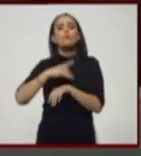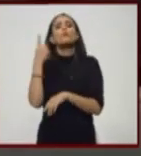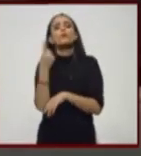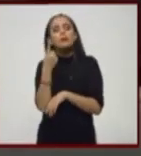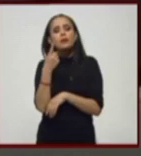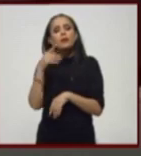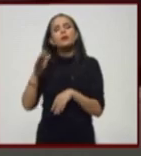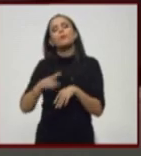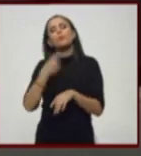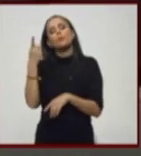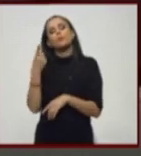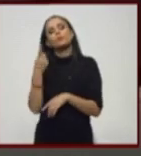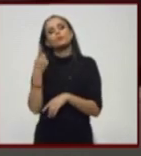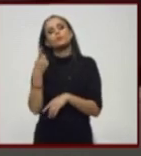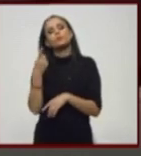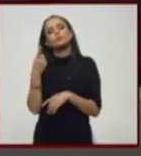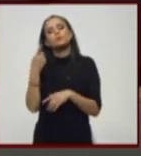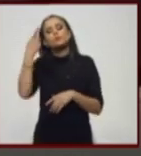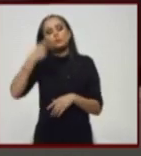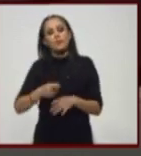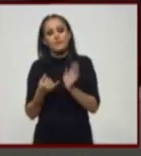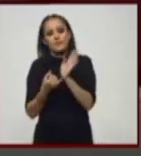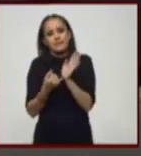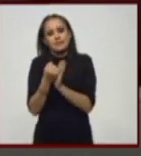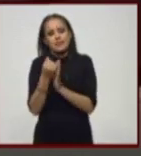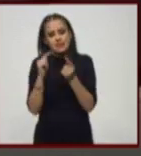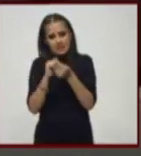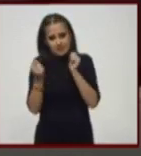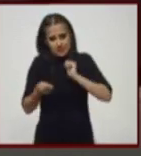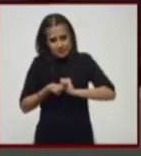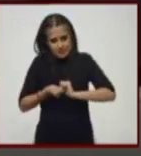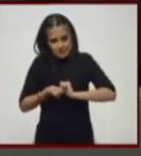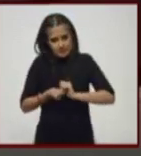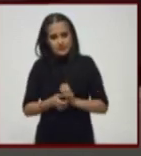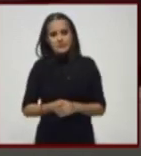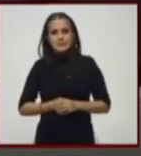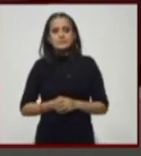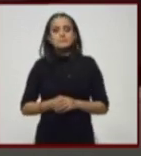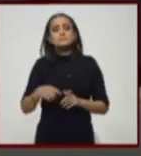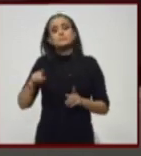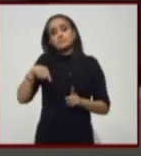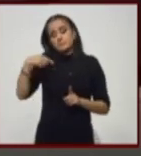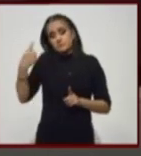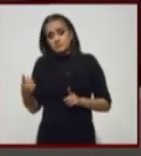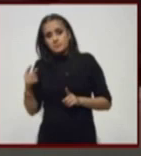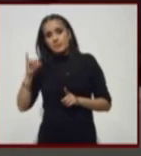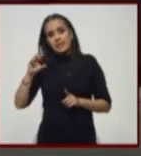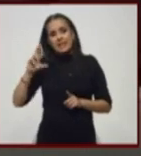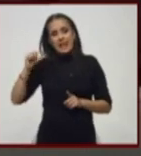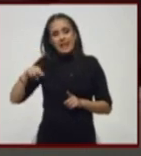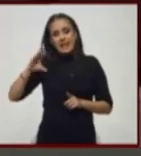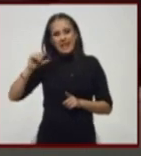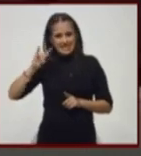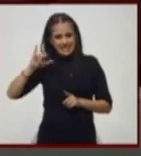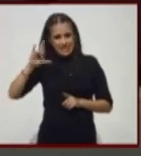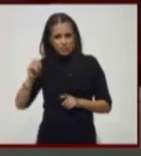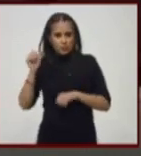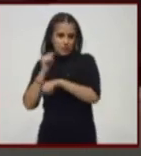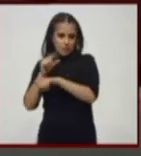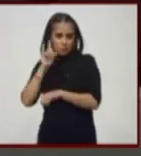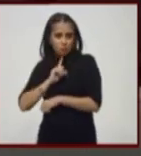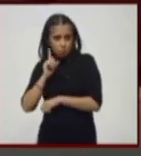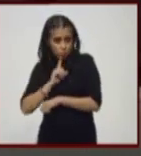su decisión sexual el personaje de irán castillo es un personaje sumamente